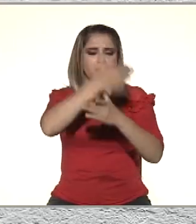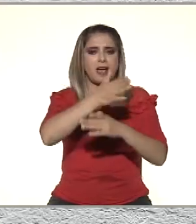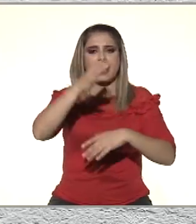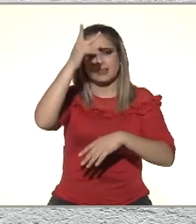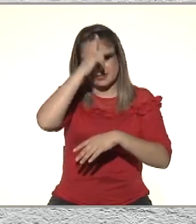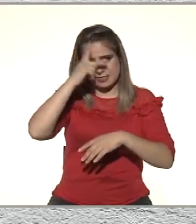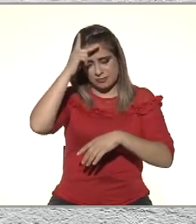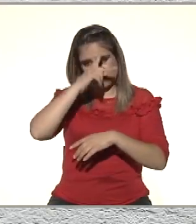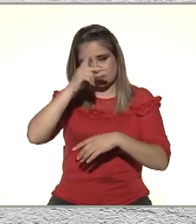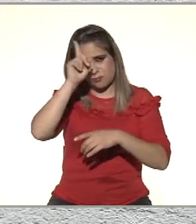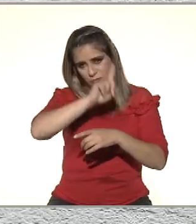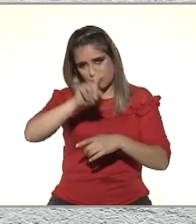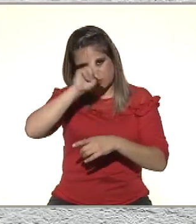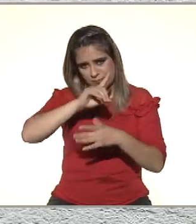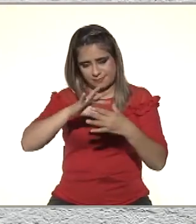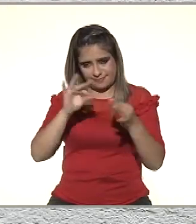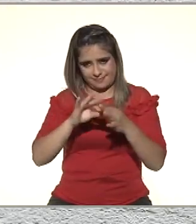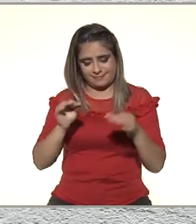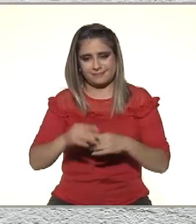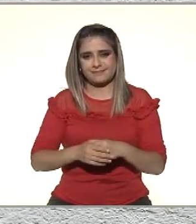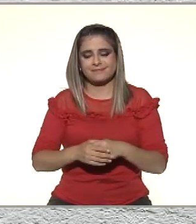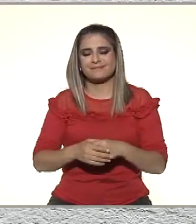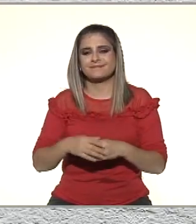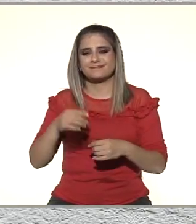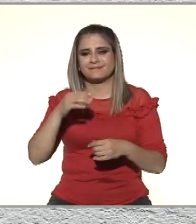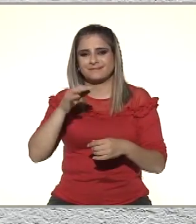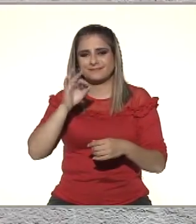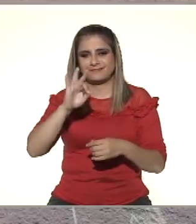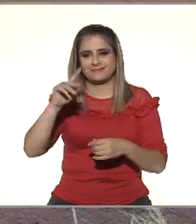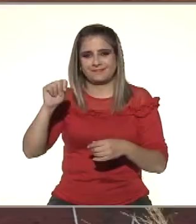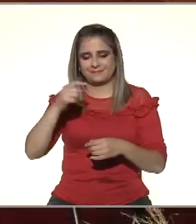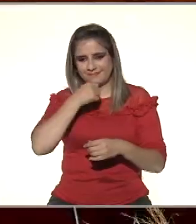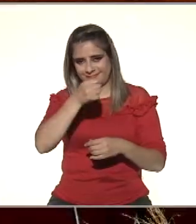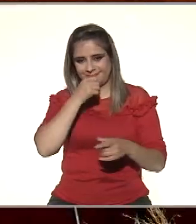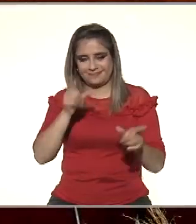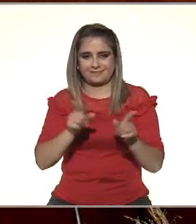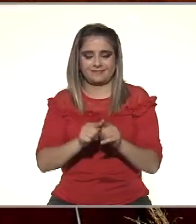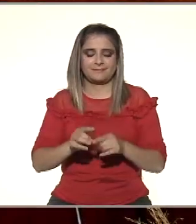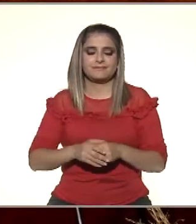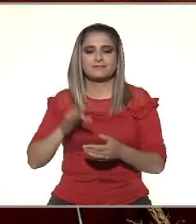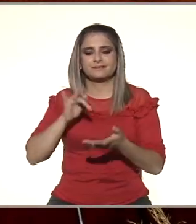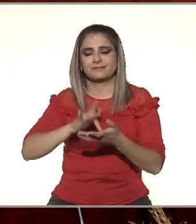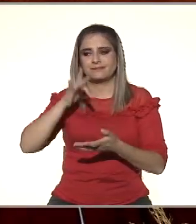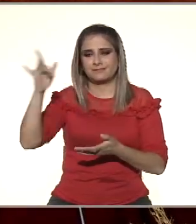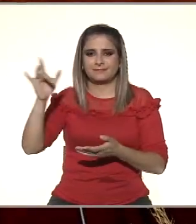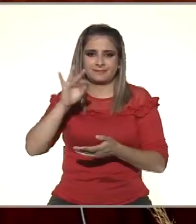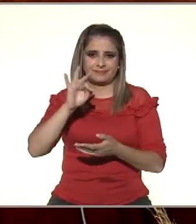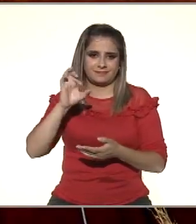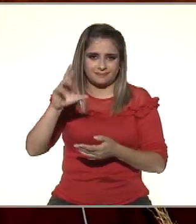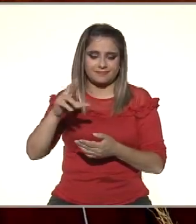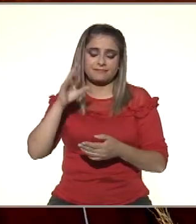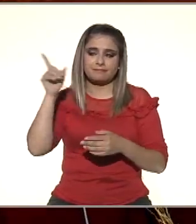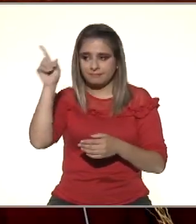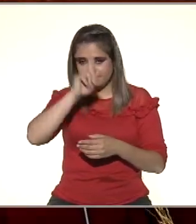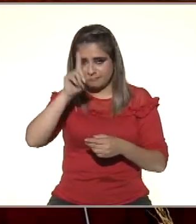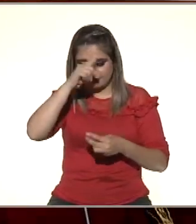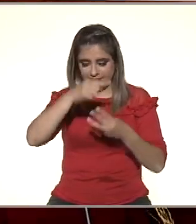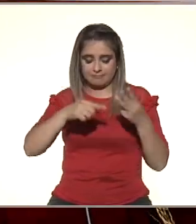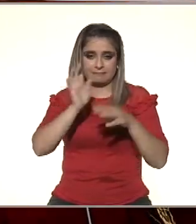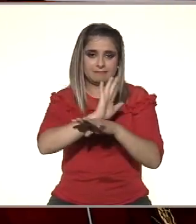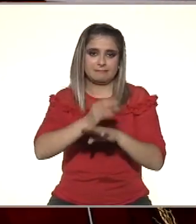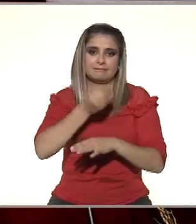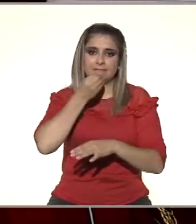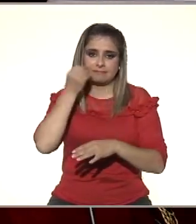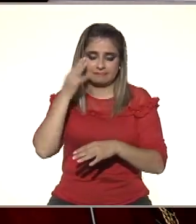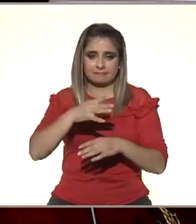especialista. Para Diálogos en Confianza, Fernanda Tapia. Muchas gracias, mi Fer. Muy buenas recomendaciones.